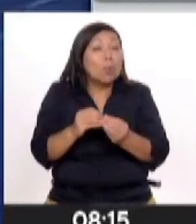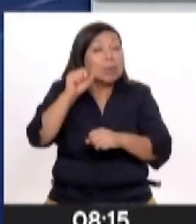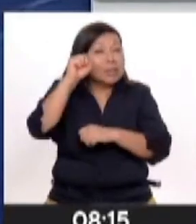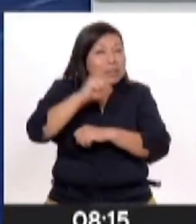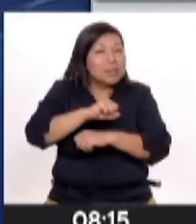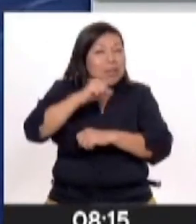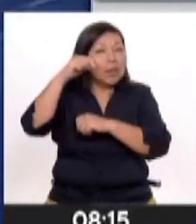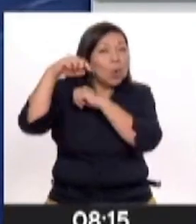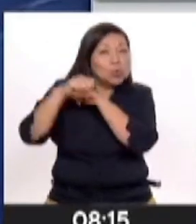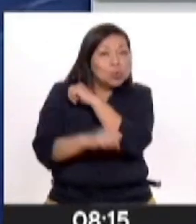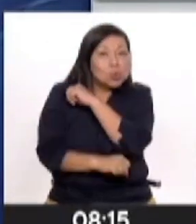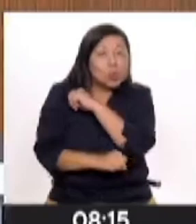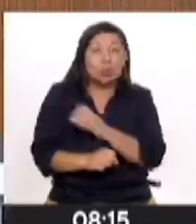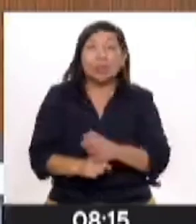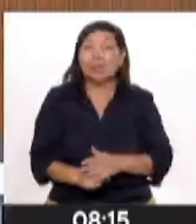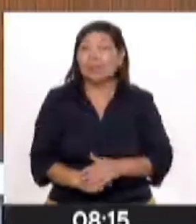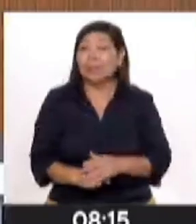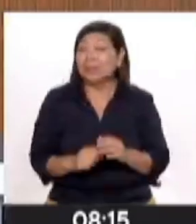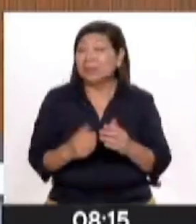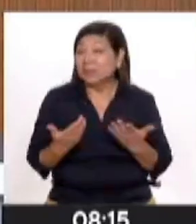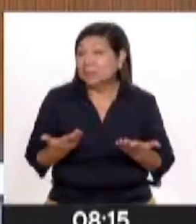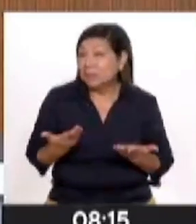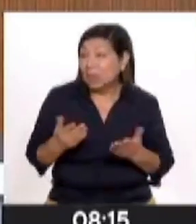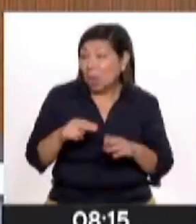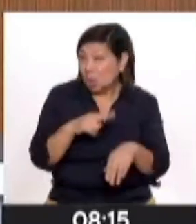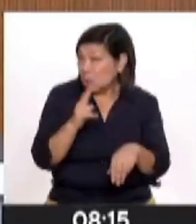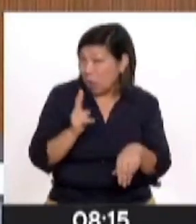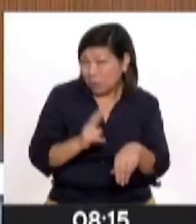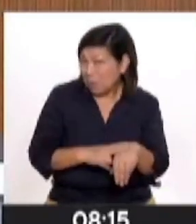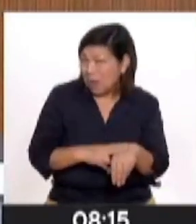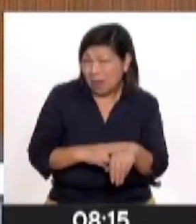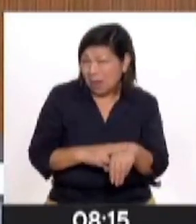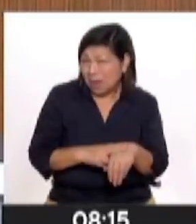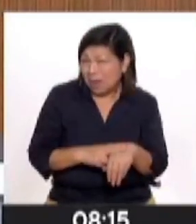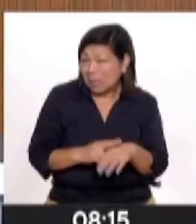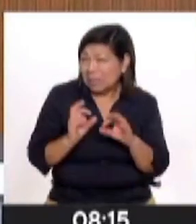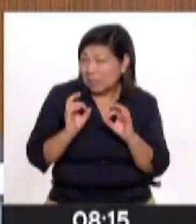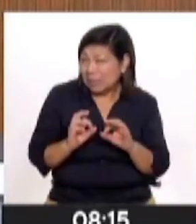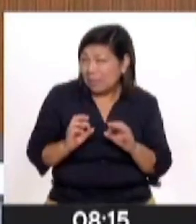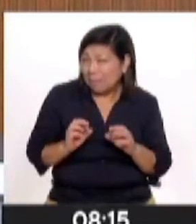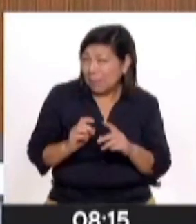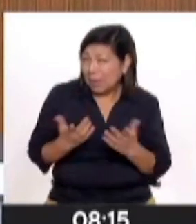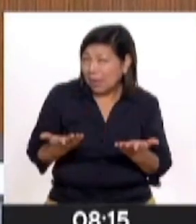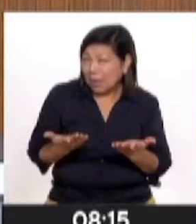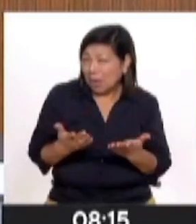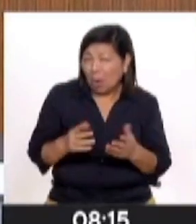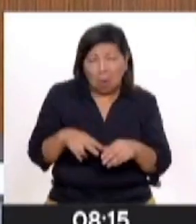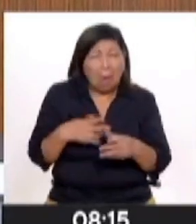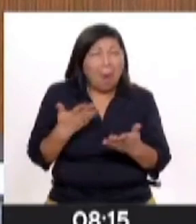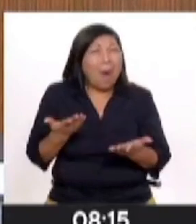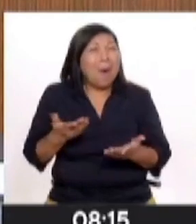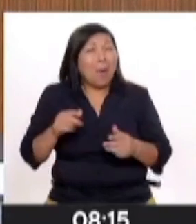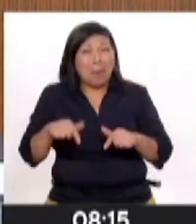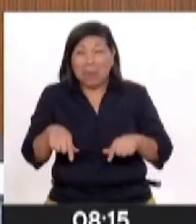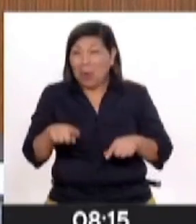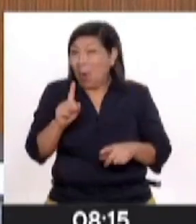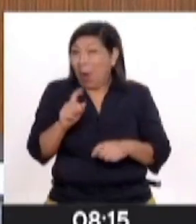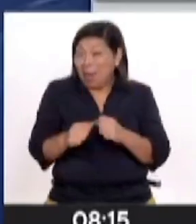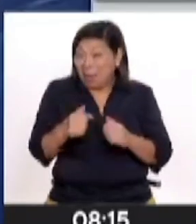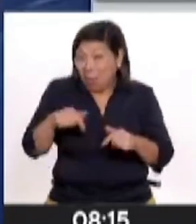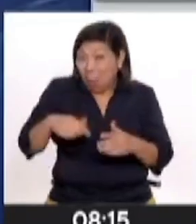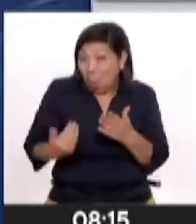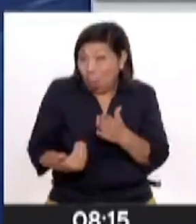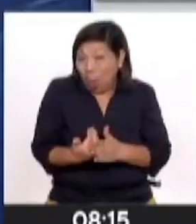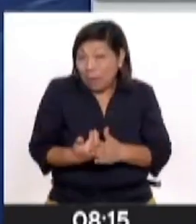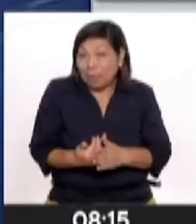especial la vertiente oriental. ¿Esos son fenómenos, digamos, normales, comunes o digamos que es una anomalía en este año en particular?